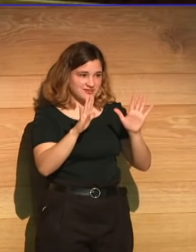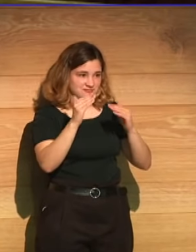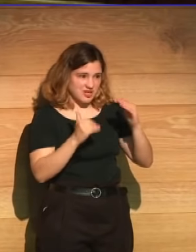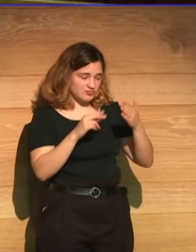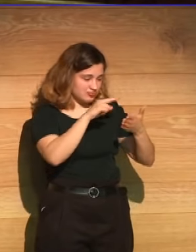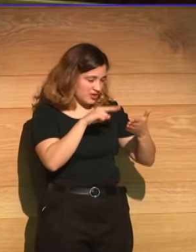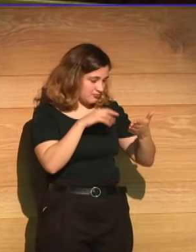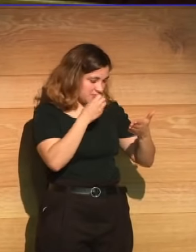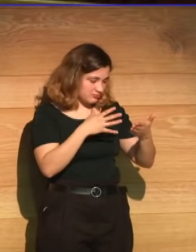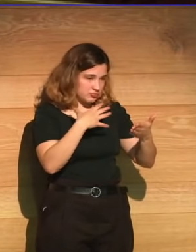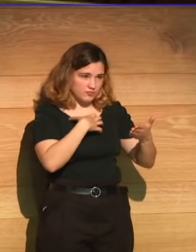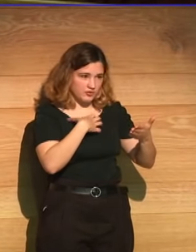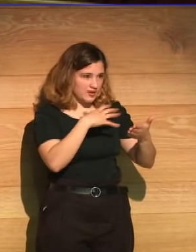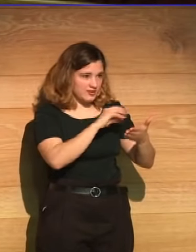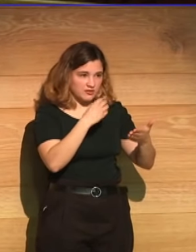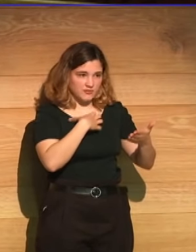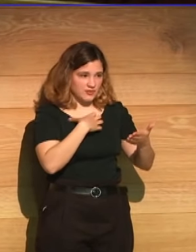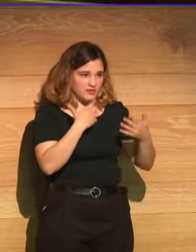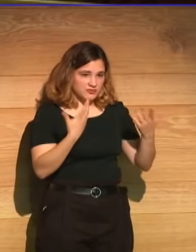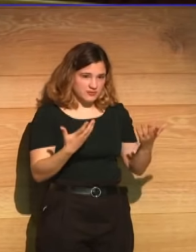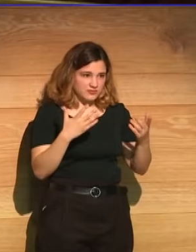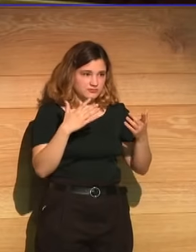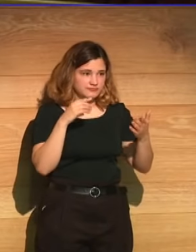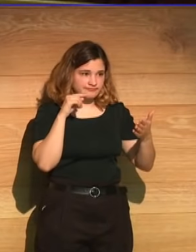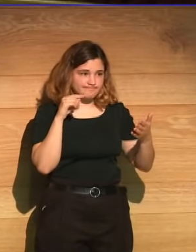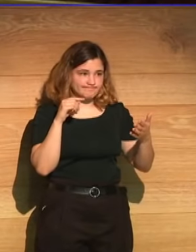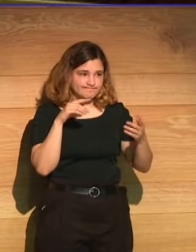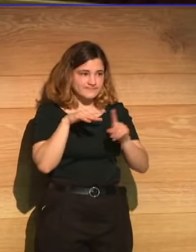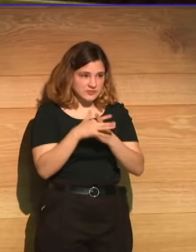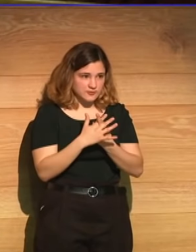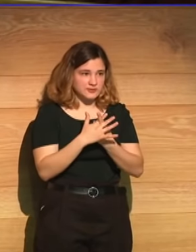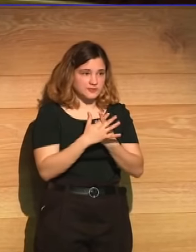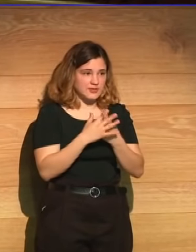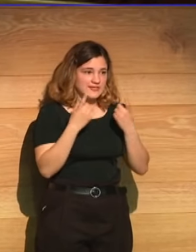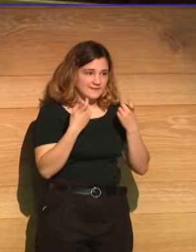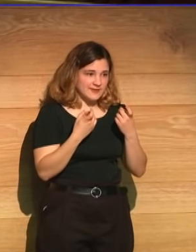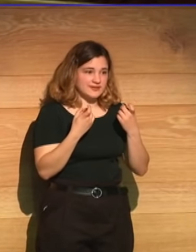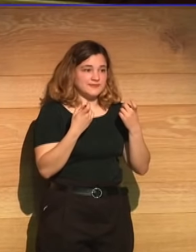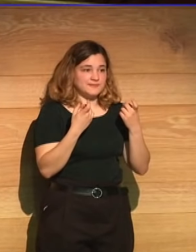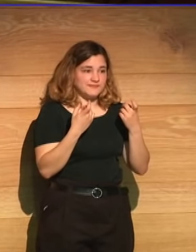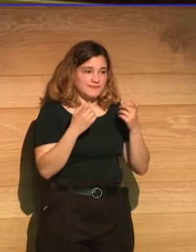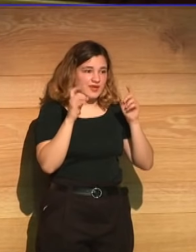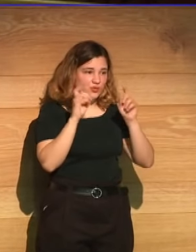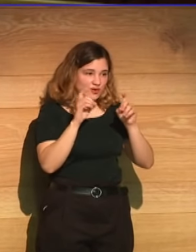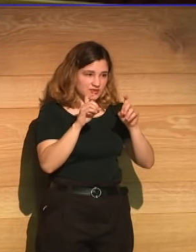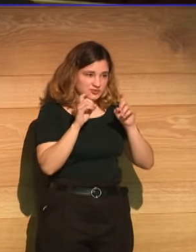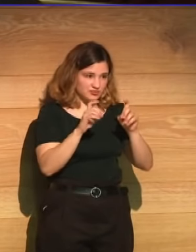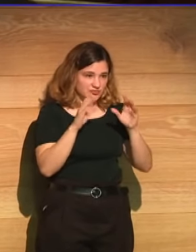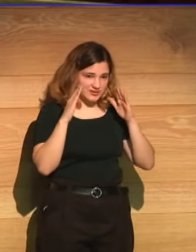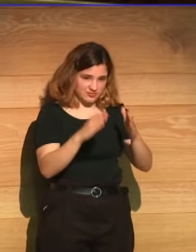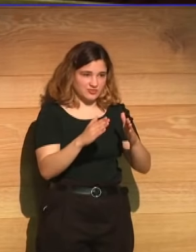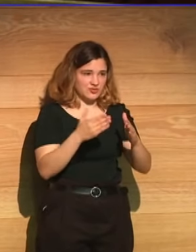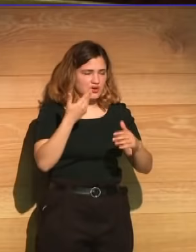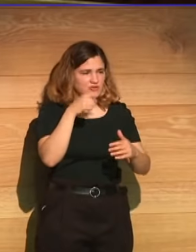Entonces, sobre esta situación es en donde cae un año de brecha de aprendizaje para estos niños. ¿Qué es lo que más nos